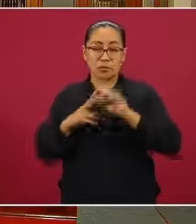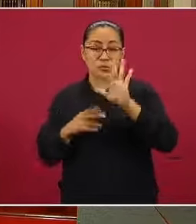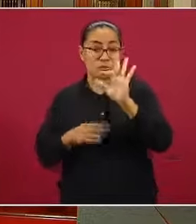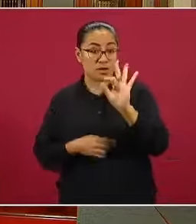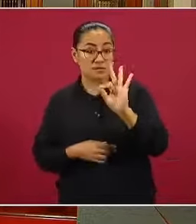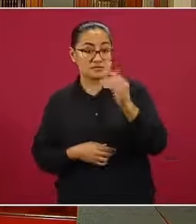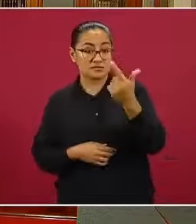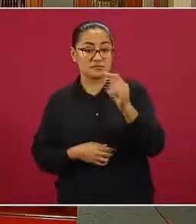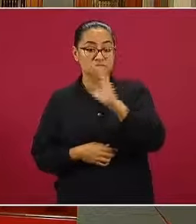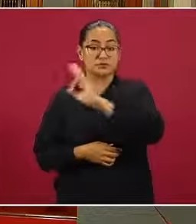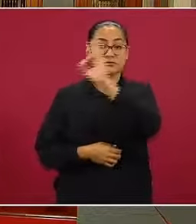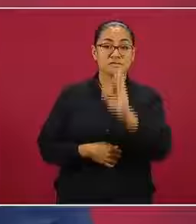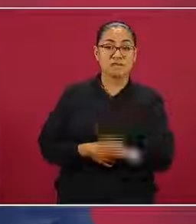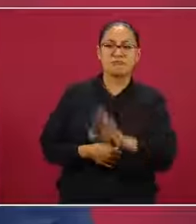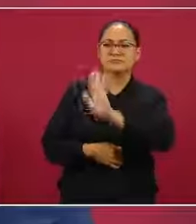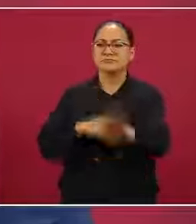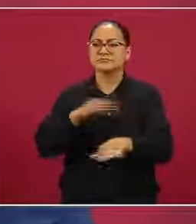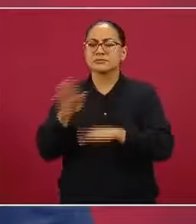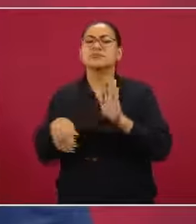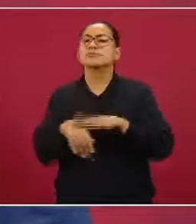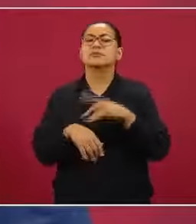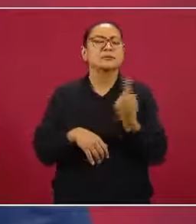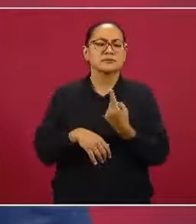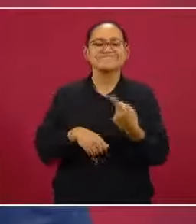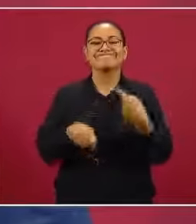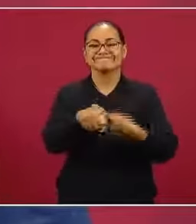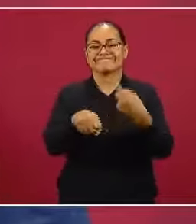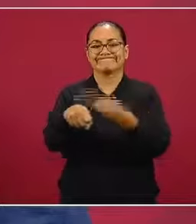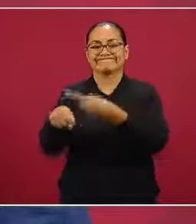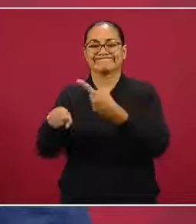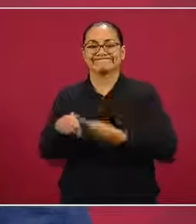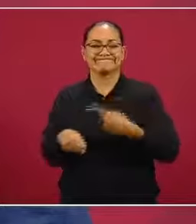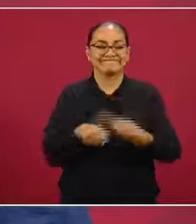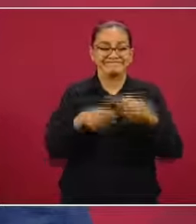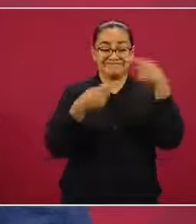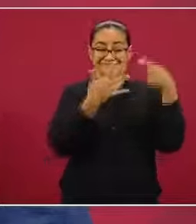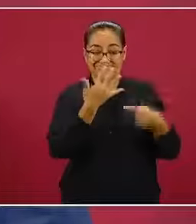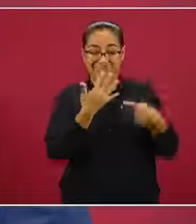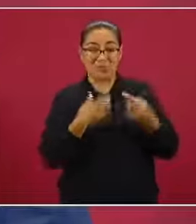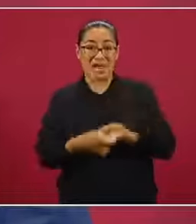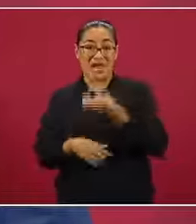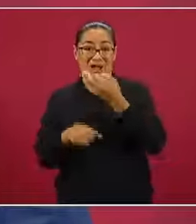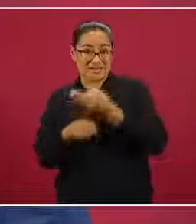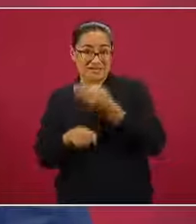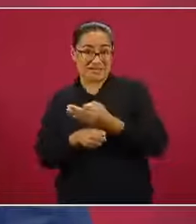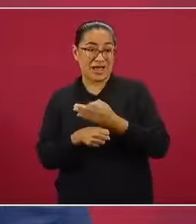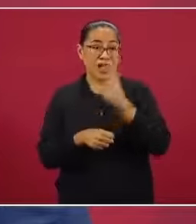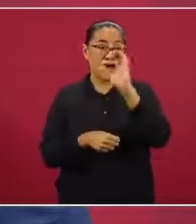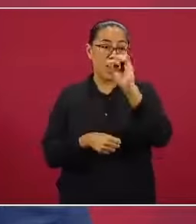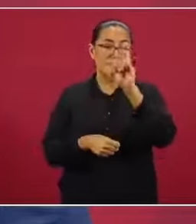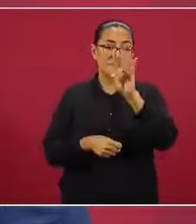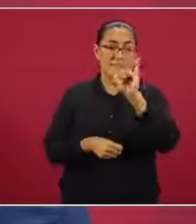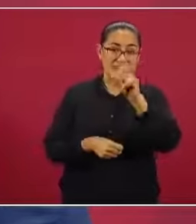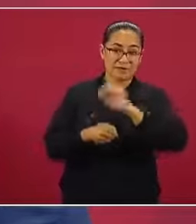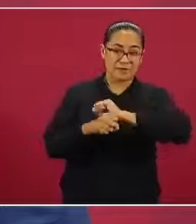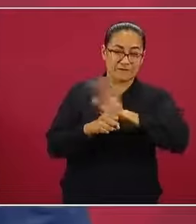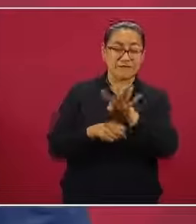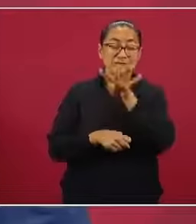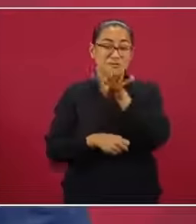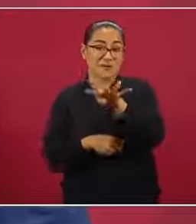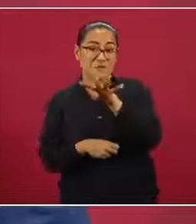enfermedad no transmisible. La COVID-19 ha venido a exacerbar el daño, el dolor, el sufrimiento y el